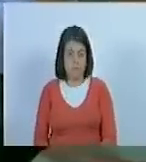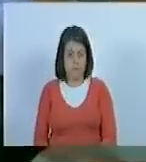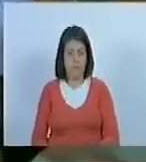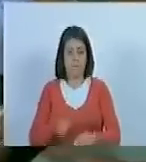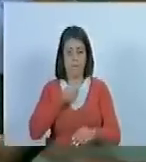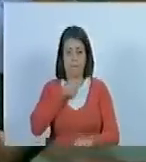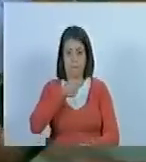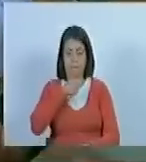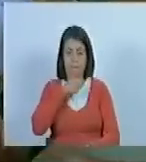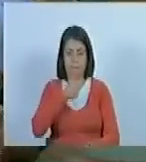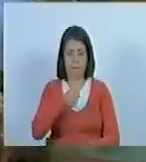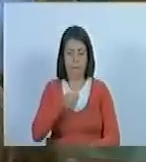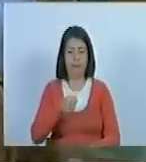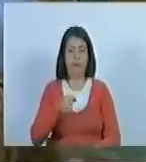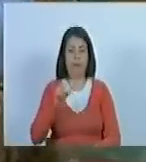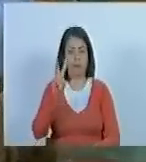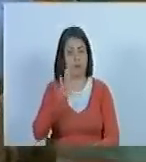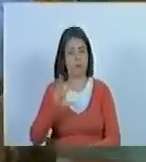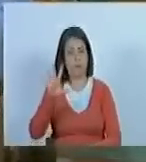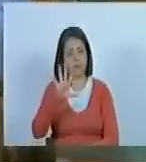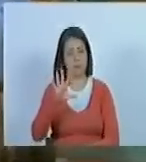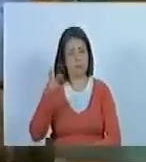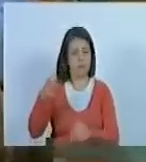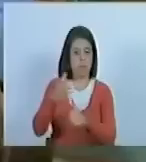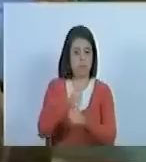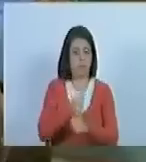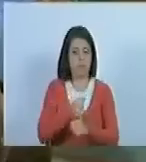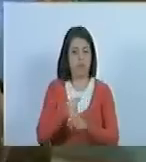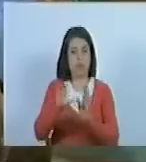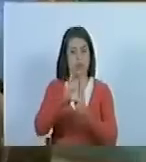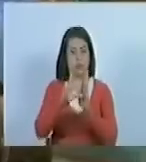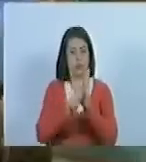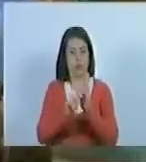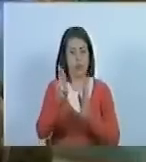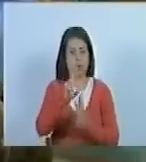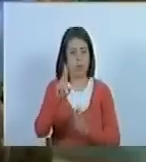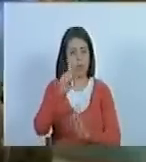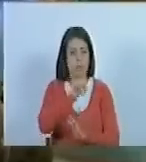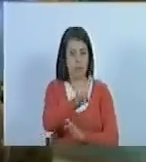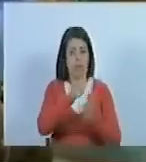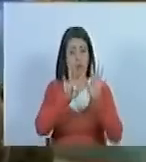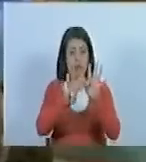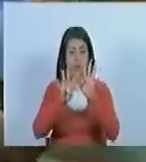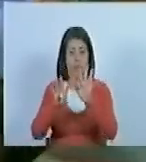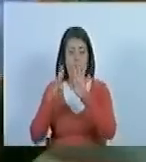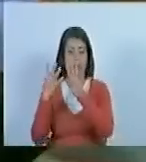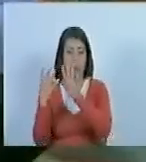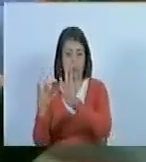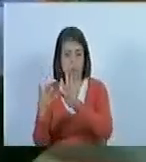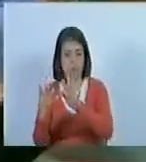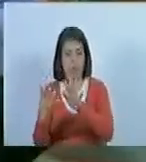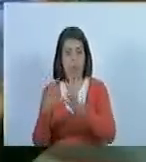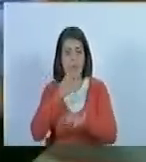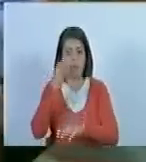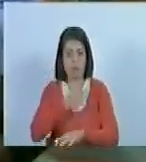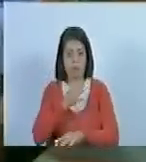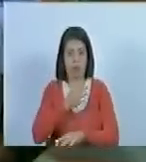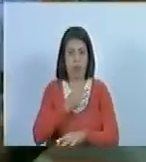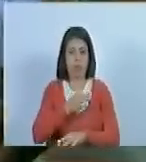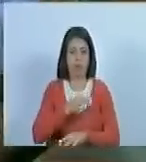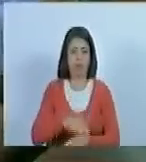periodismo venezolano se consiguió con la Constitución de la República de 1999 al